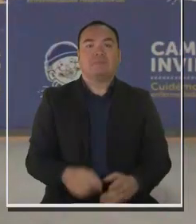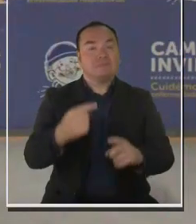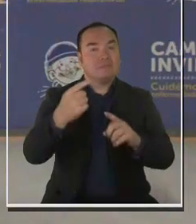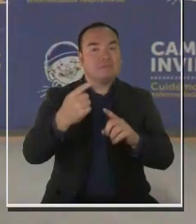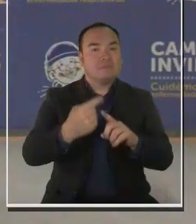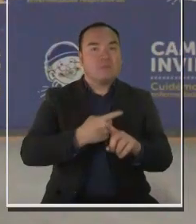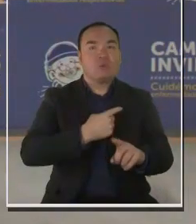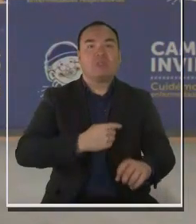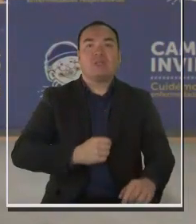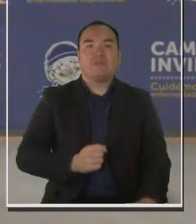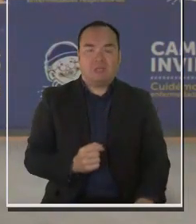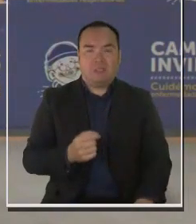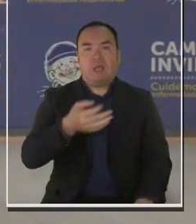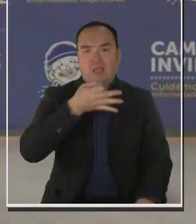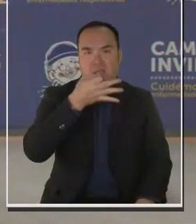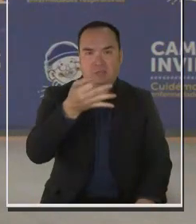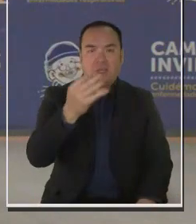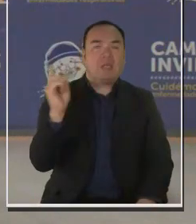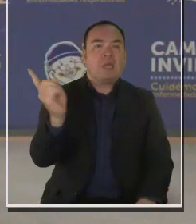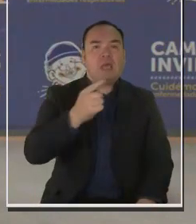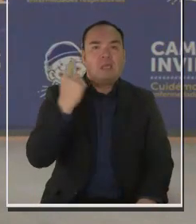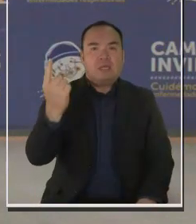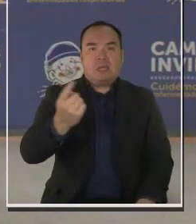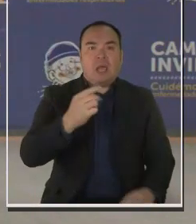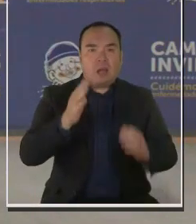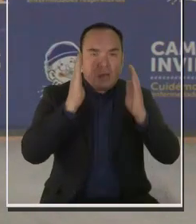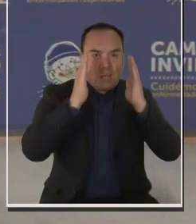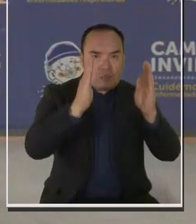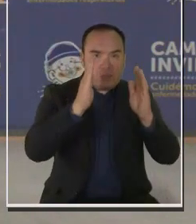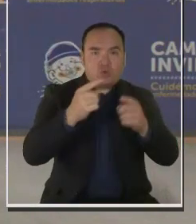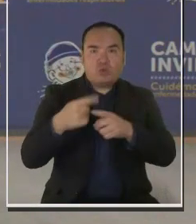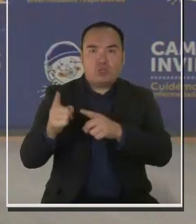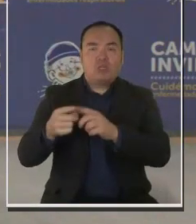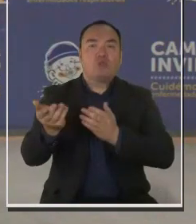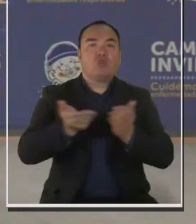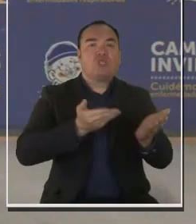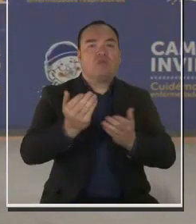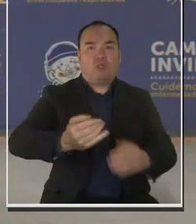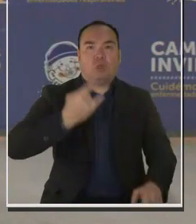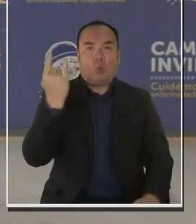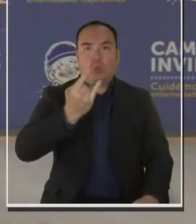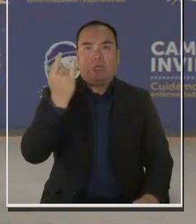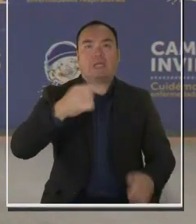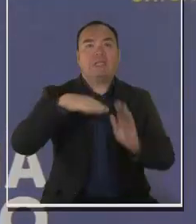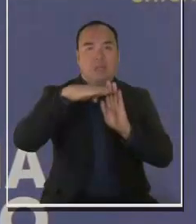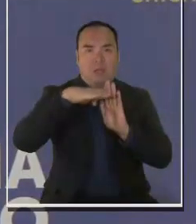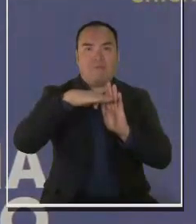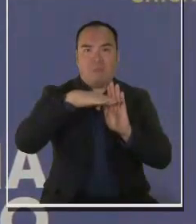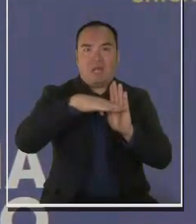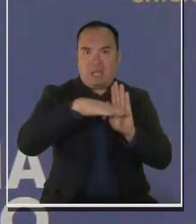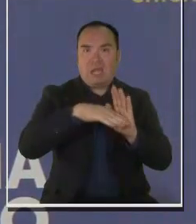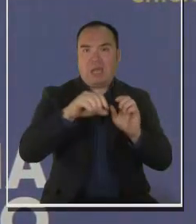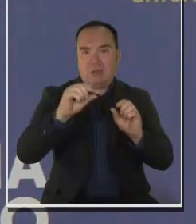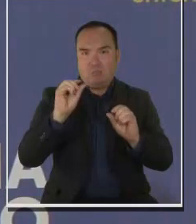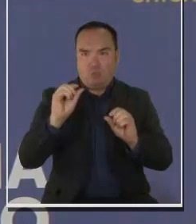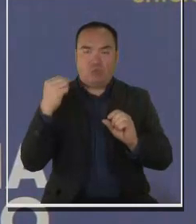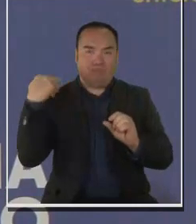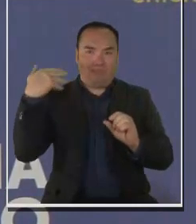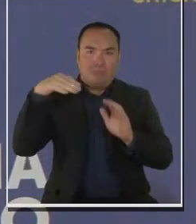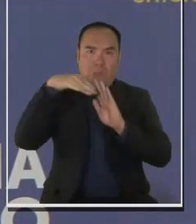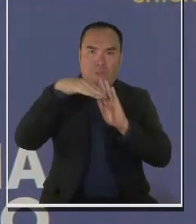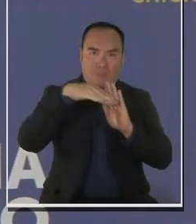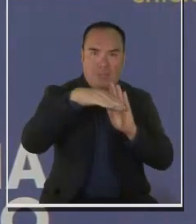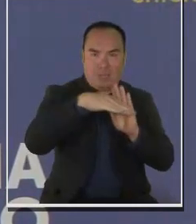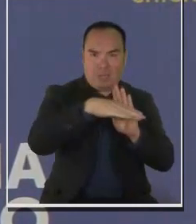Nuevamente, decirles que en general la atención en los servicios de urgencia ha ido disminuyendo en el global de